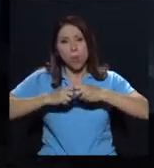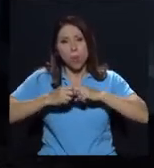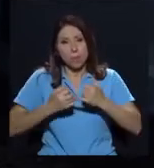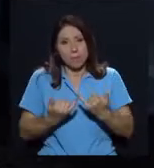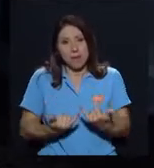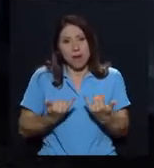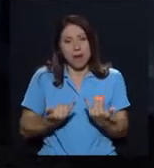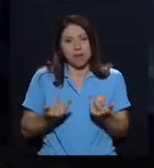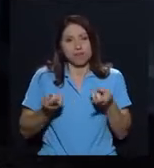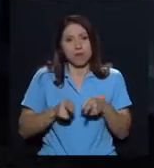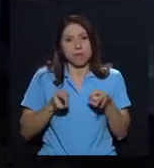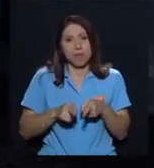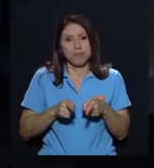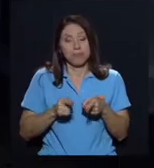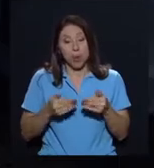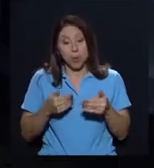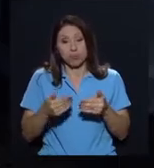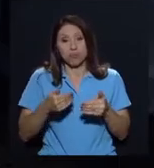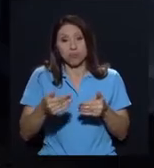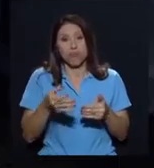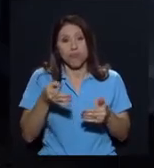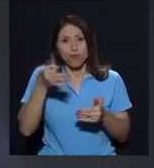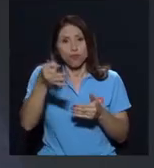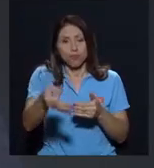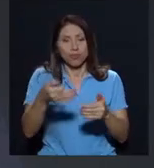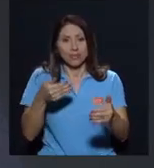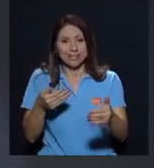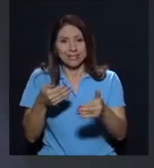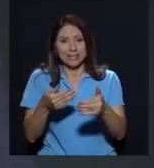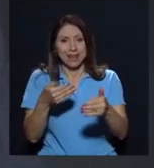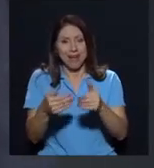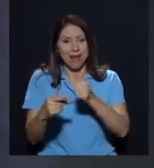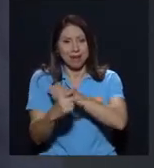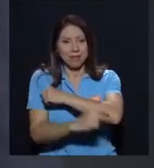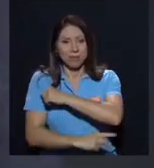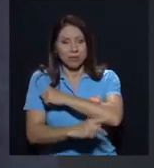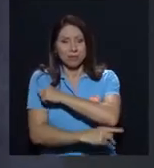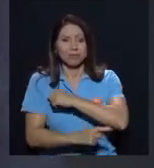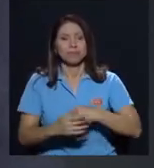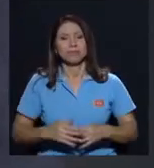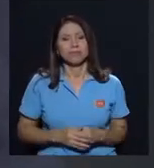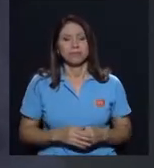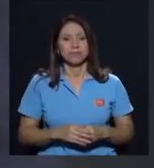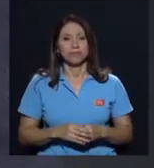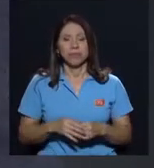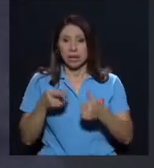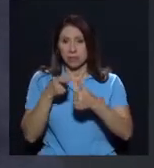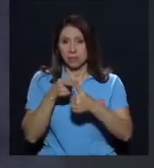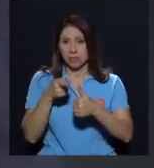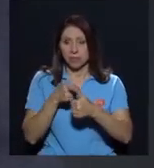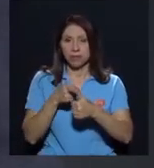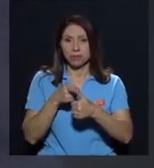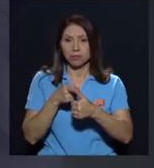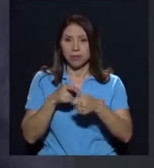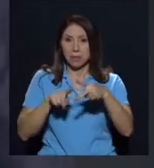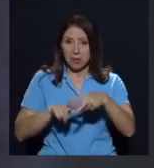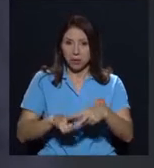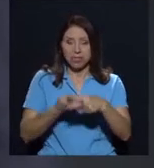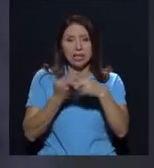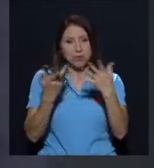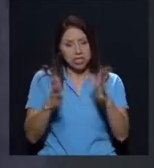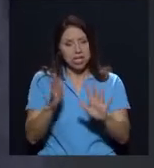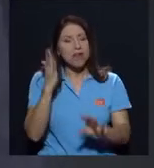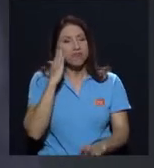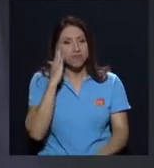ido a un futuro muy cercano si se detiene el país en primer lugar para comenzar por lo que es conocido